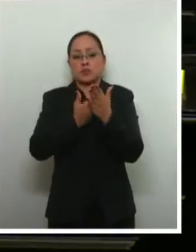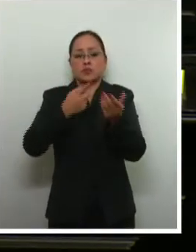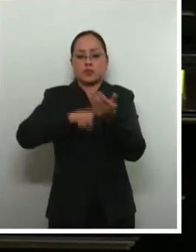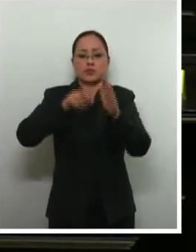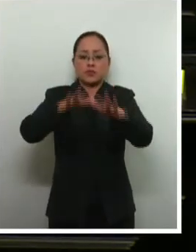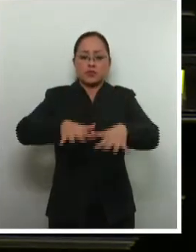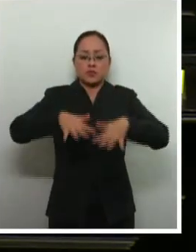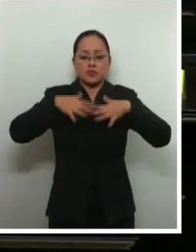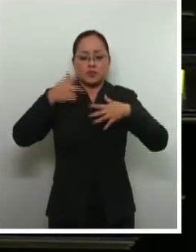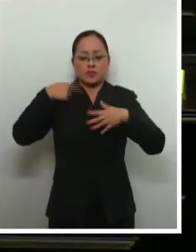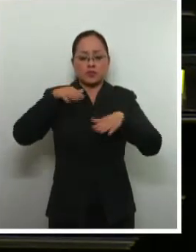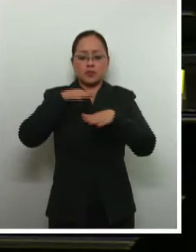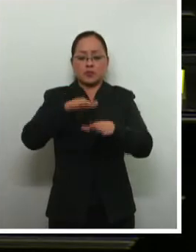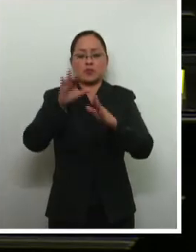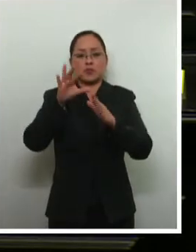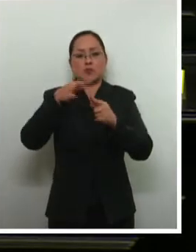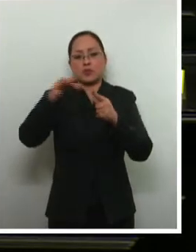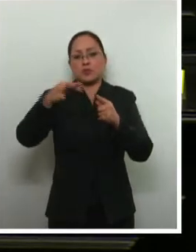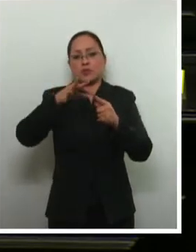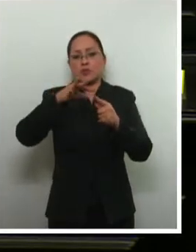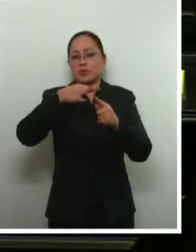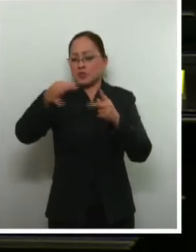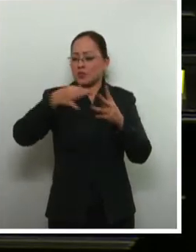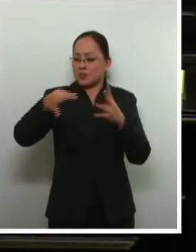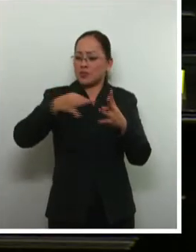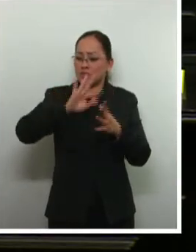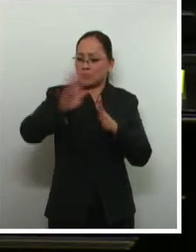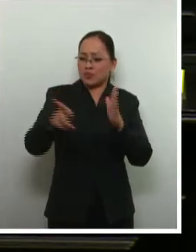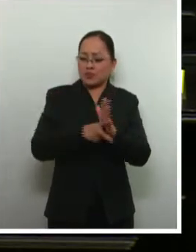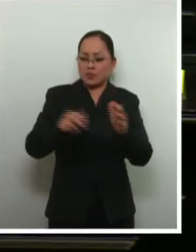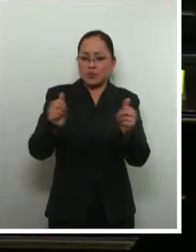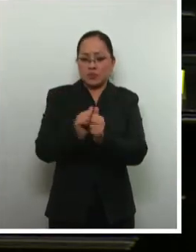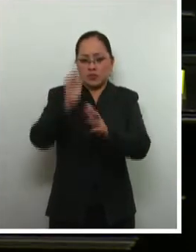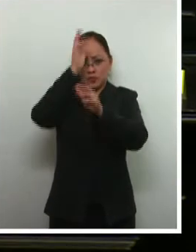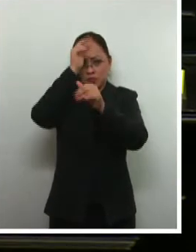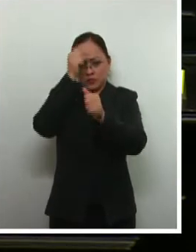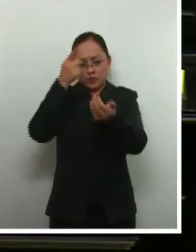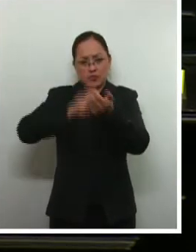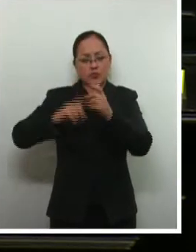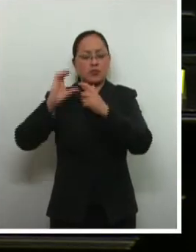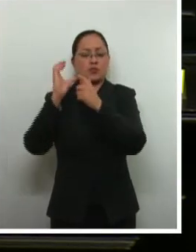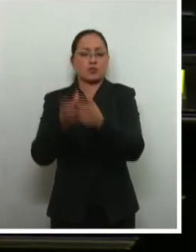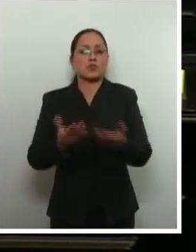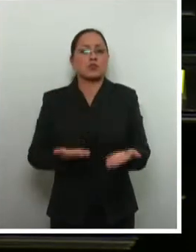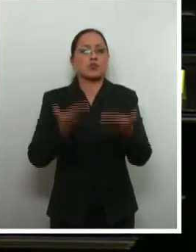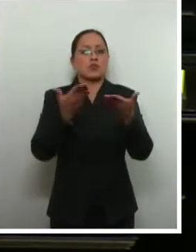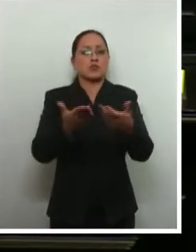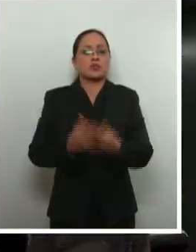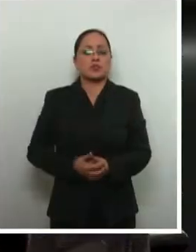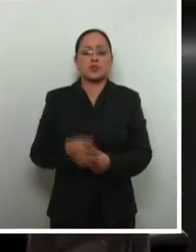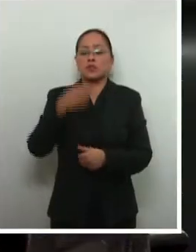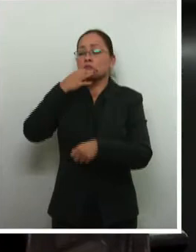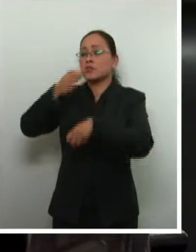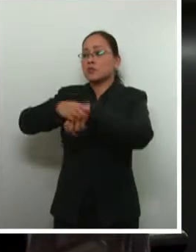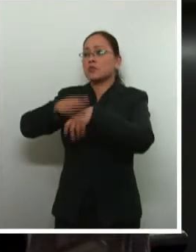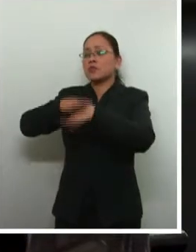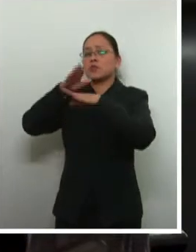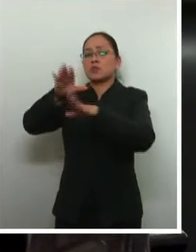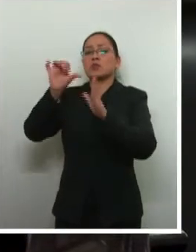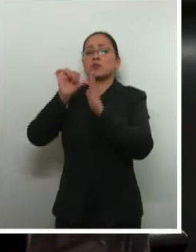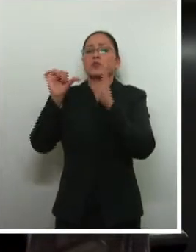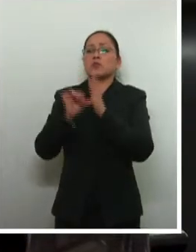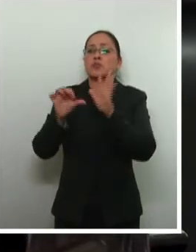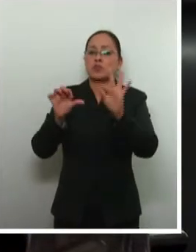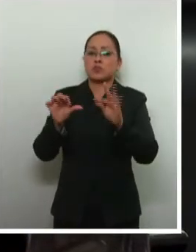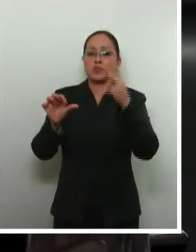de la Asamblea sobre las reservas consensadas en la comisión. Háganse los avisos a los que se